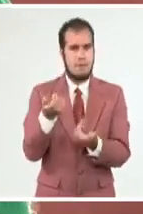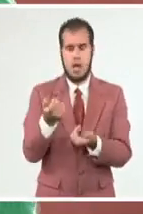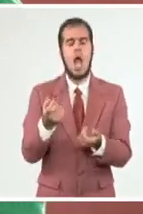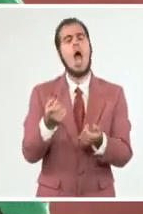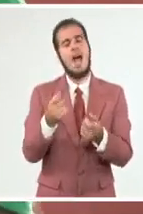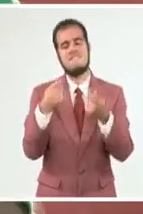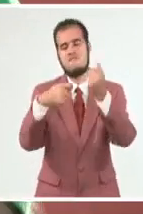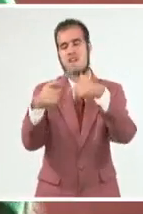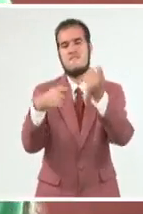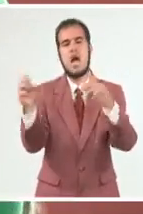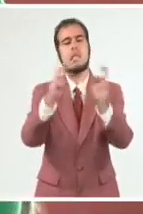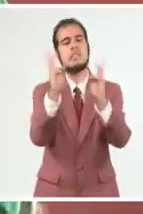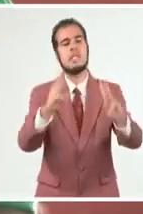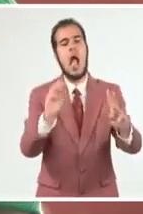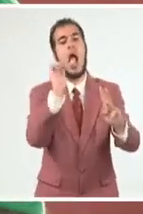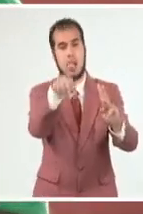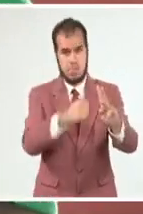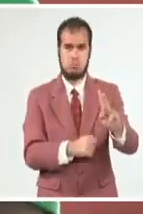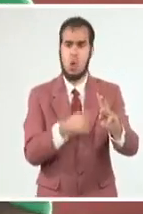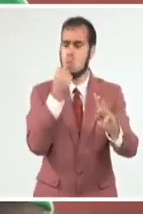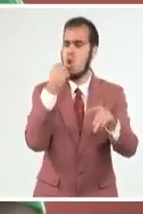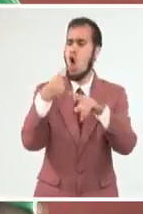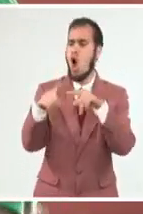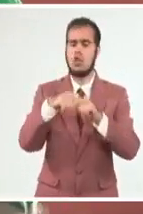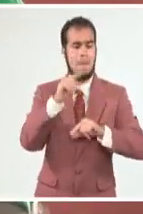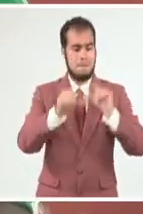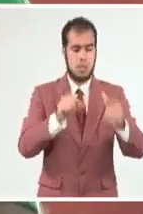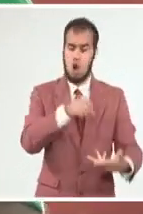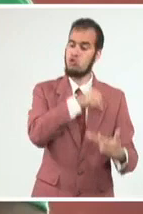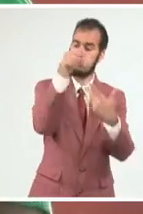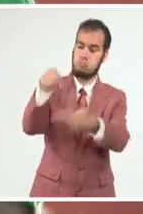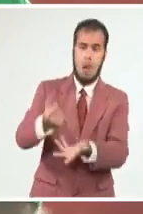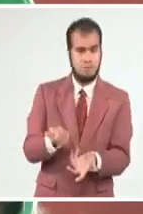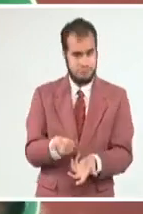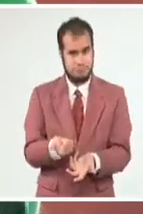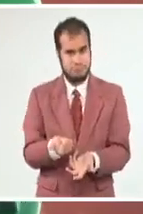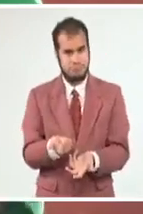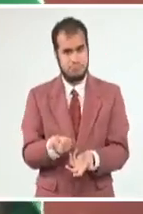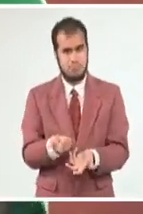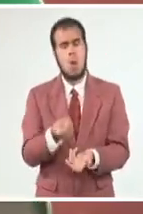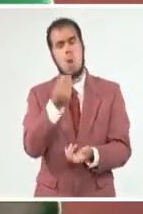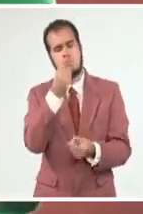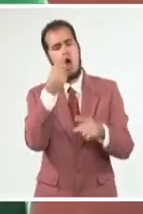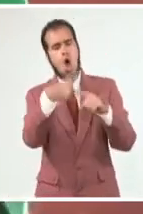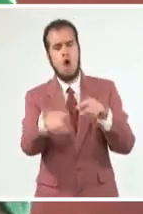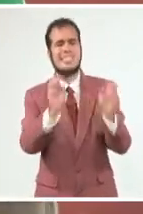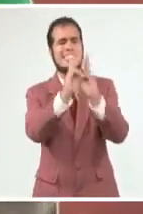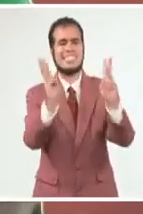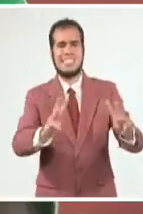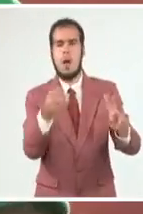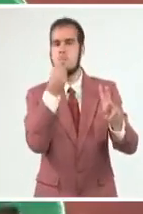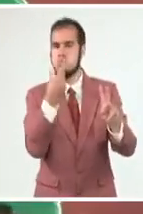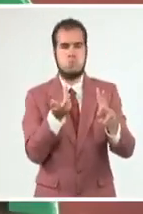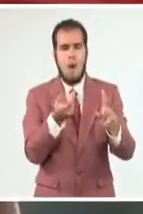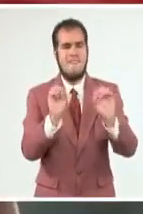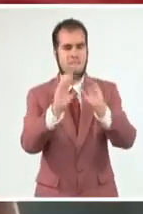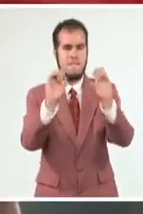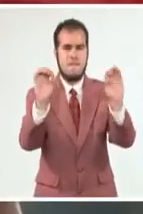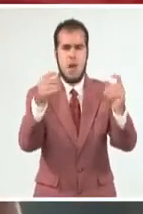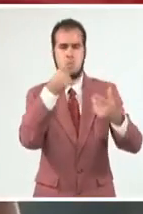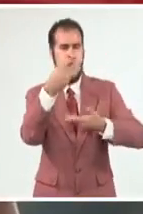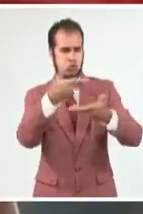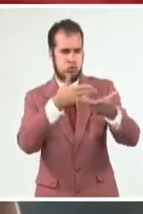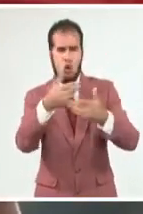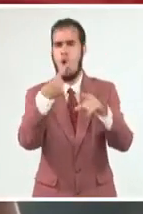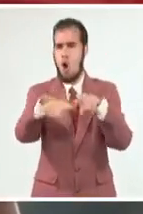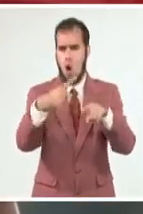como los servicios de mensajería, como el acceso a las redes sociales para la promoción y la comercialización.